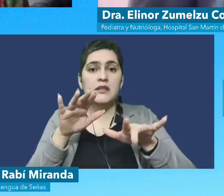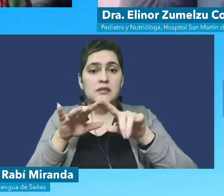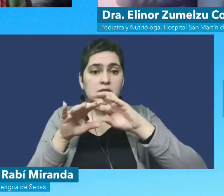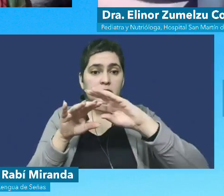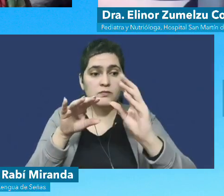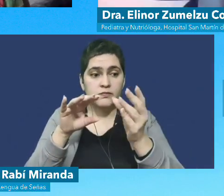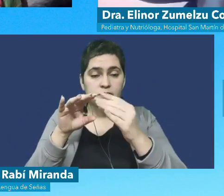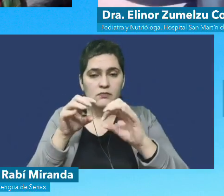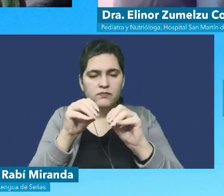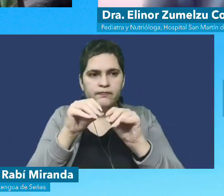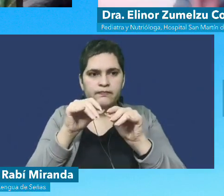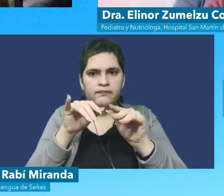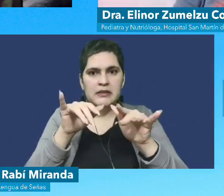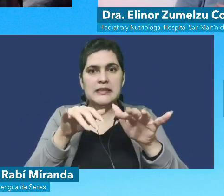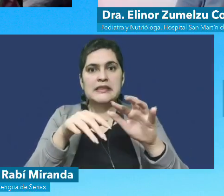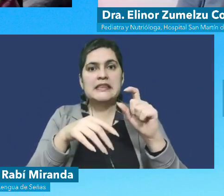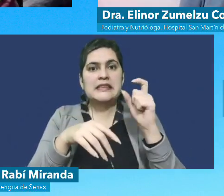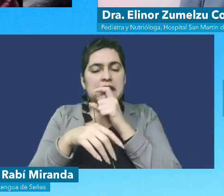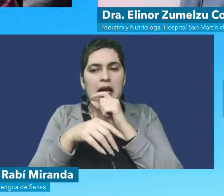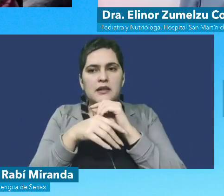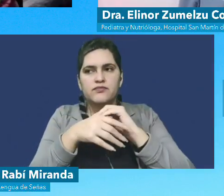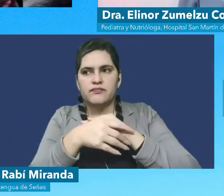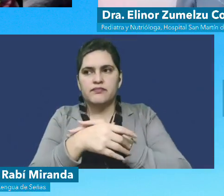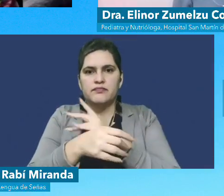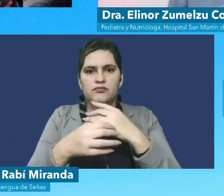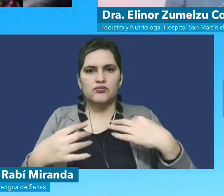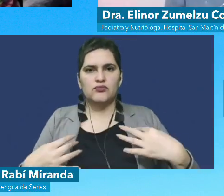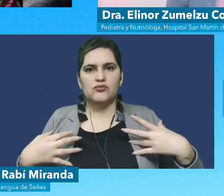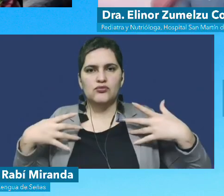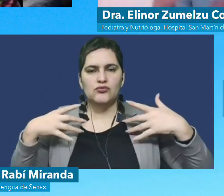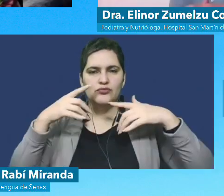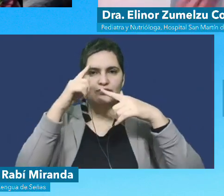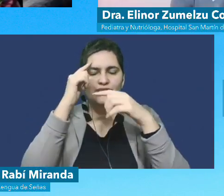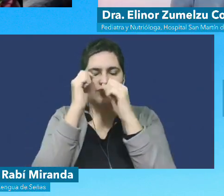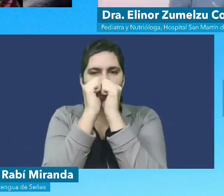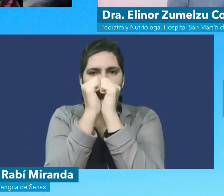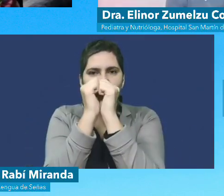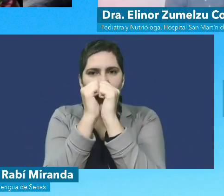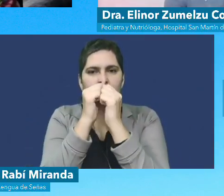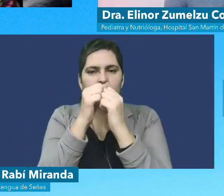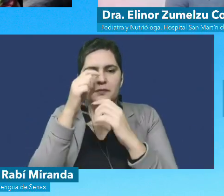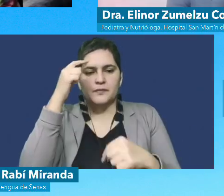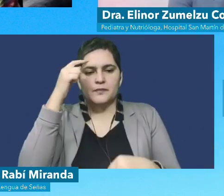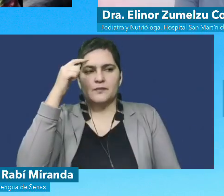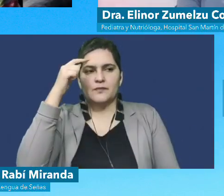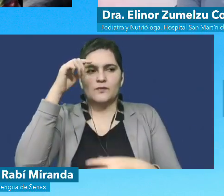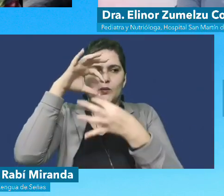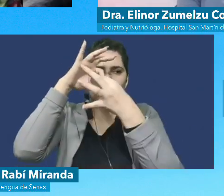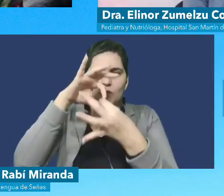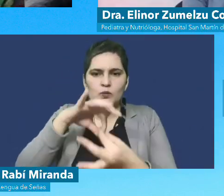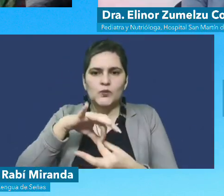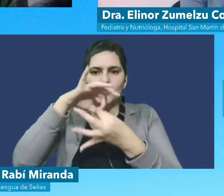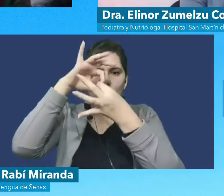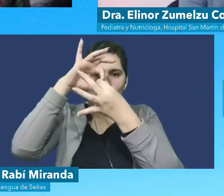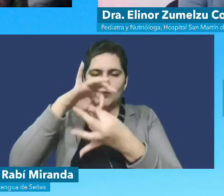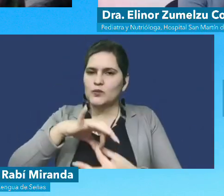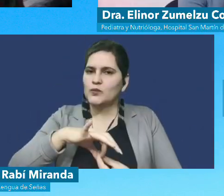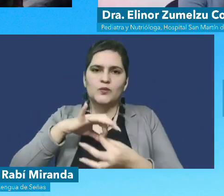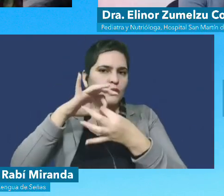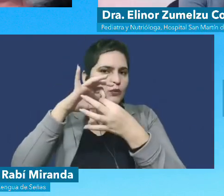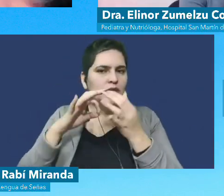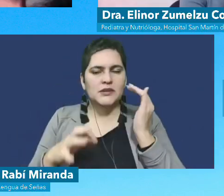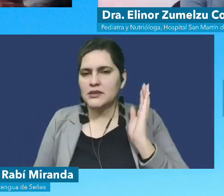sangre y van a ir a actuar a un receptor en el cerebro. Entonces, ese es como el diálogo permanente que nosotros decimos. Y por eso también es